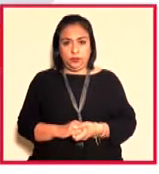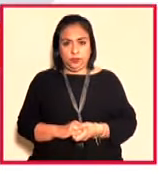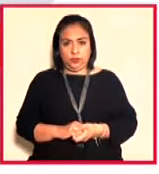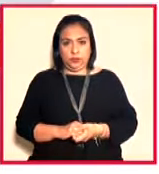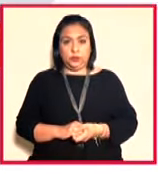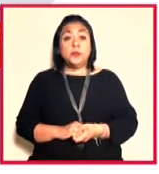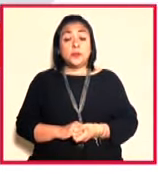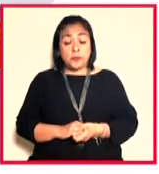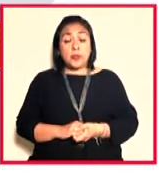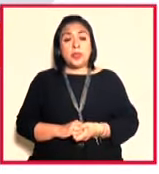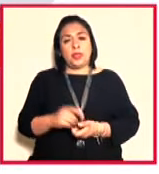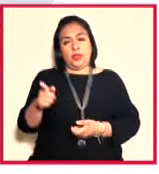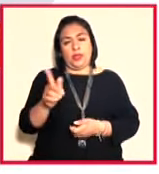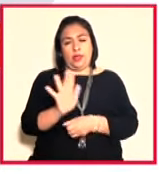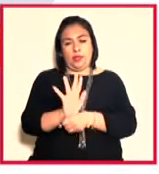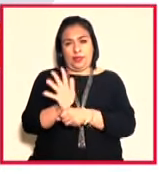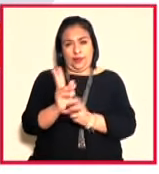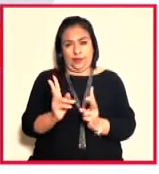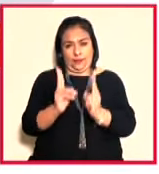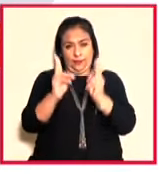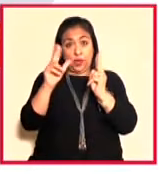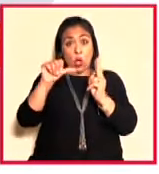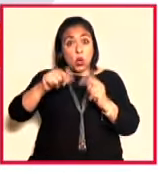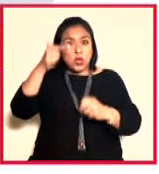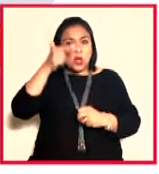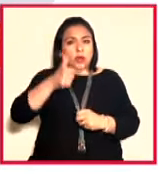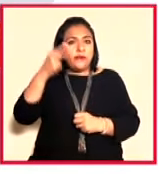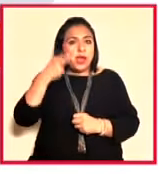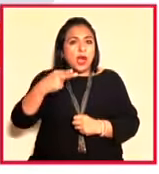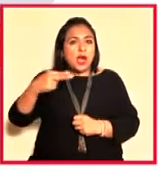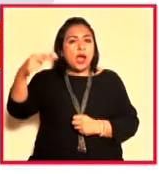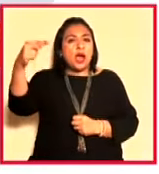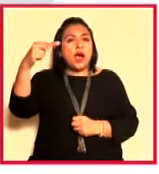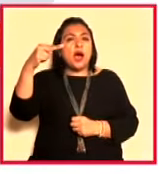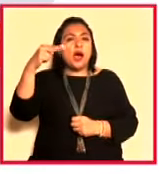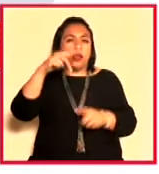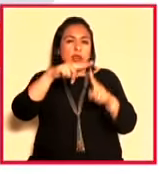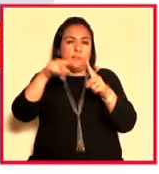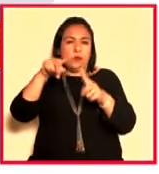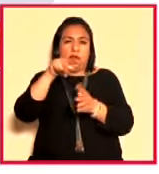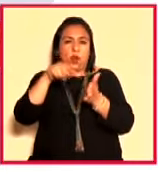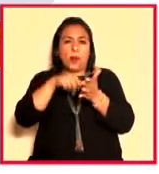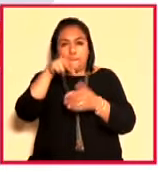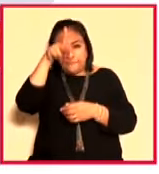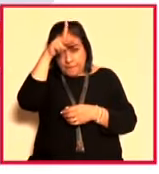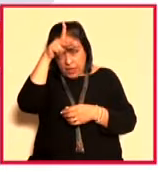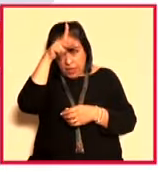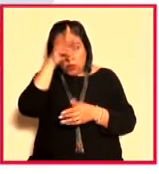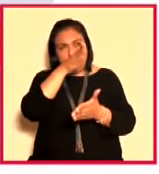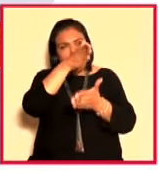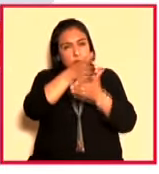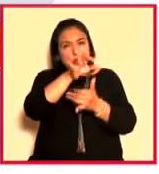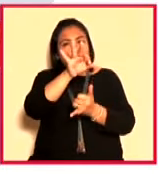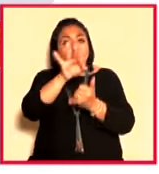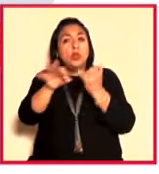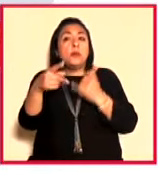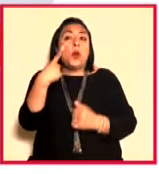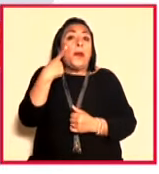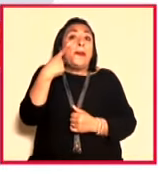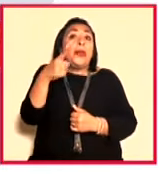En la Marquesina esta noche viajaremos por las ondas hercianas, iremos a Perú y terminaremos inclusive echándole un ojo